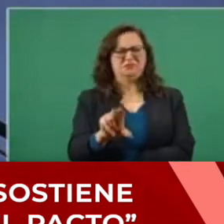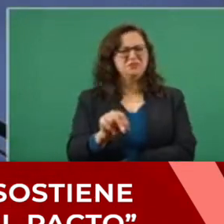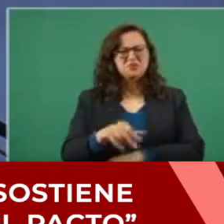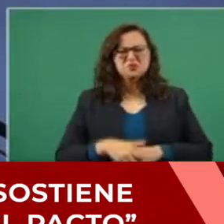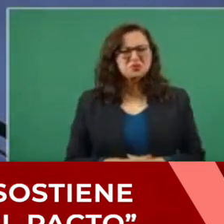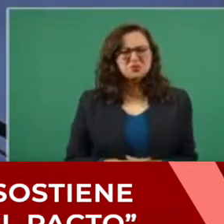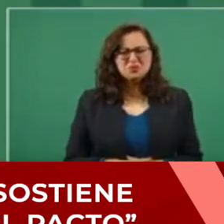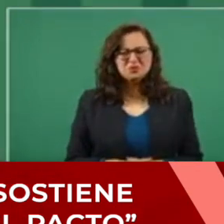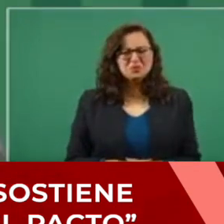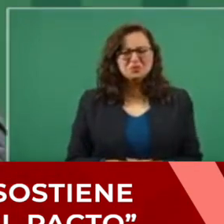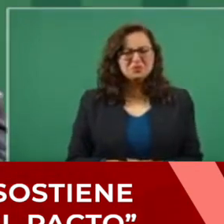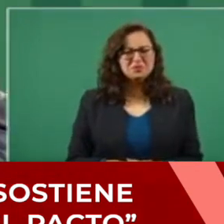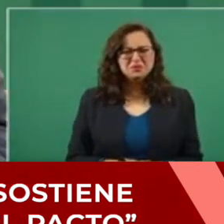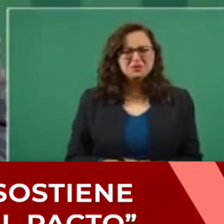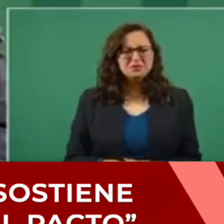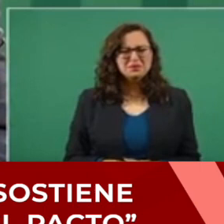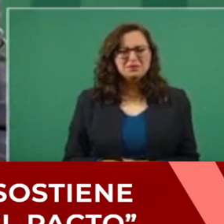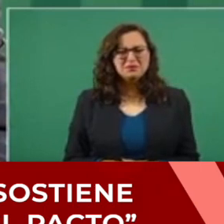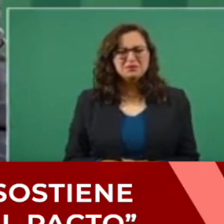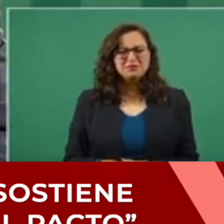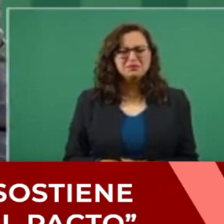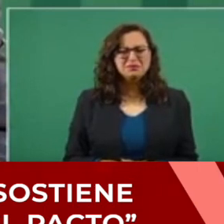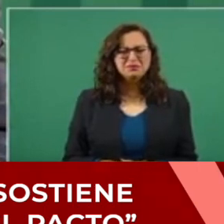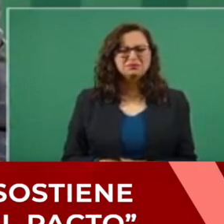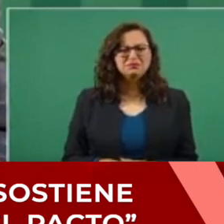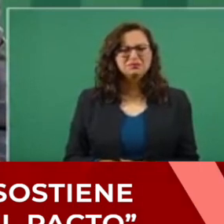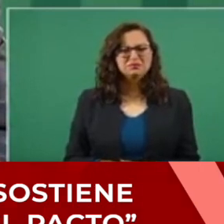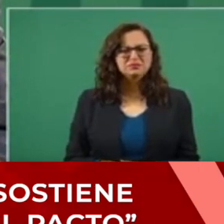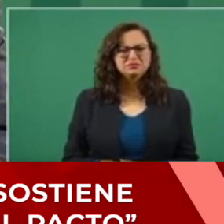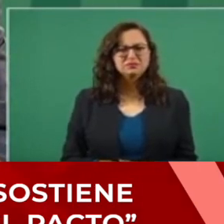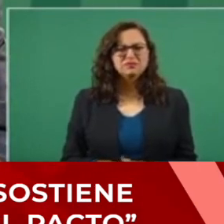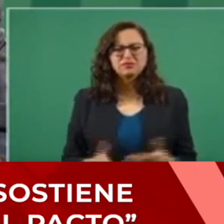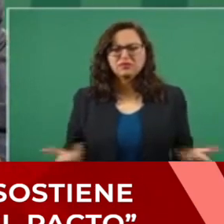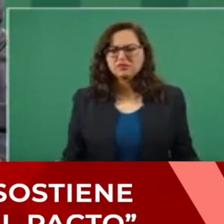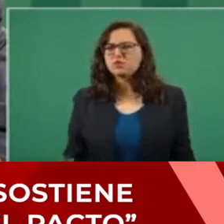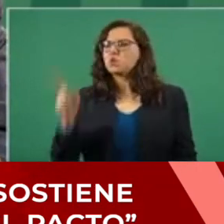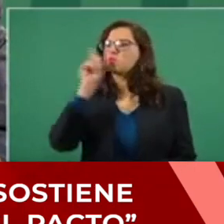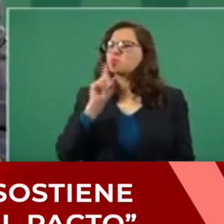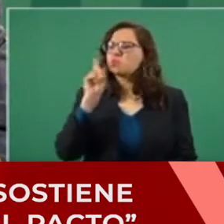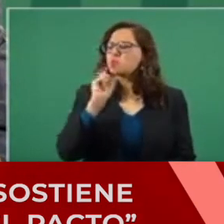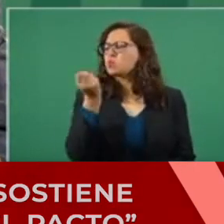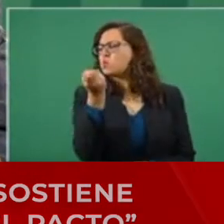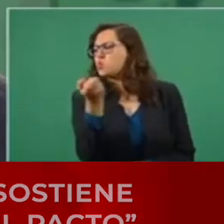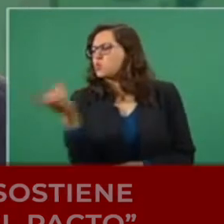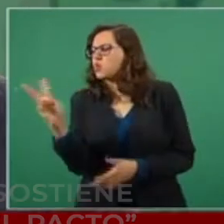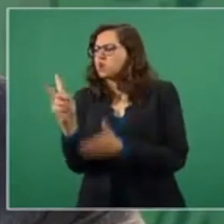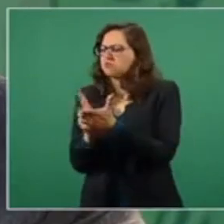nosotros estamos a favor de los derechos de las mujeres.